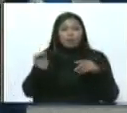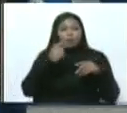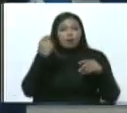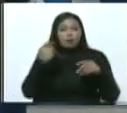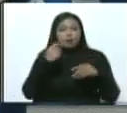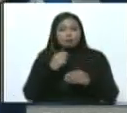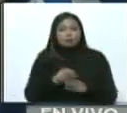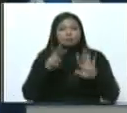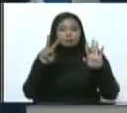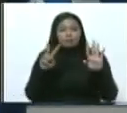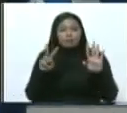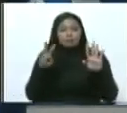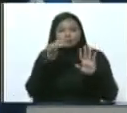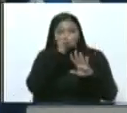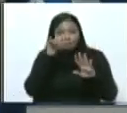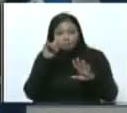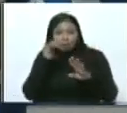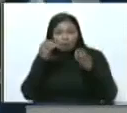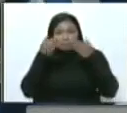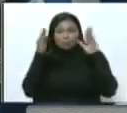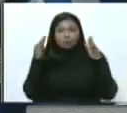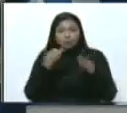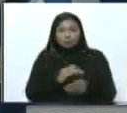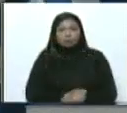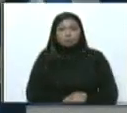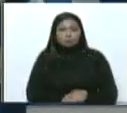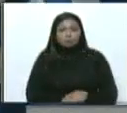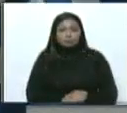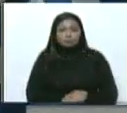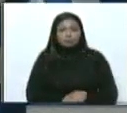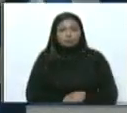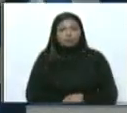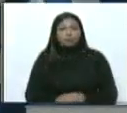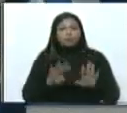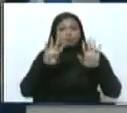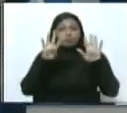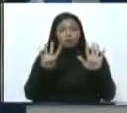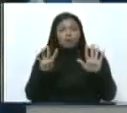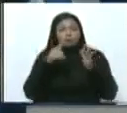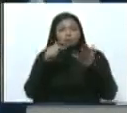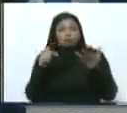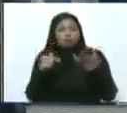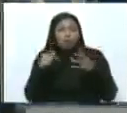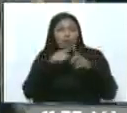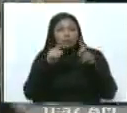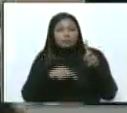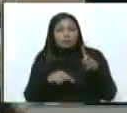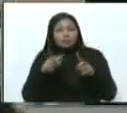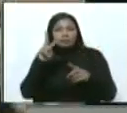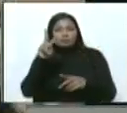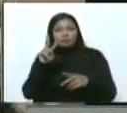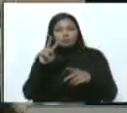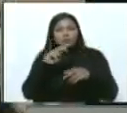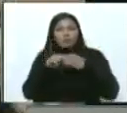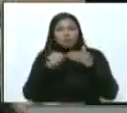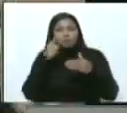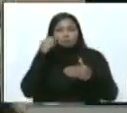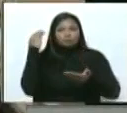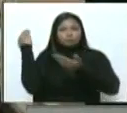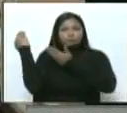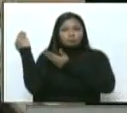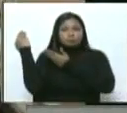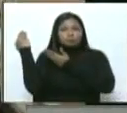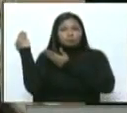reflectores de luz, 8 lámparas de alumbrado público, 9 brequeras eléctricas, 2 medidores de voltaje, 2 goces en españoles de electricidad,